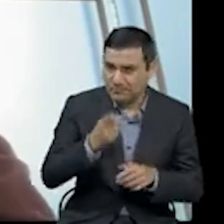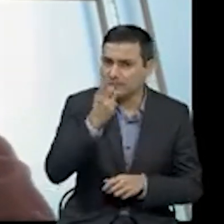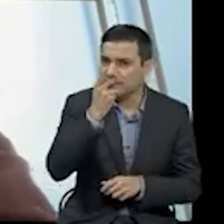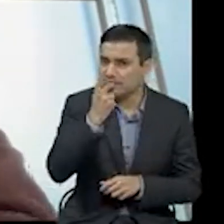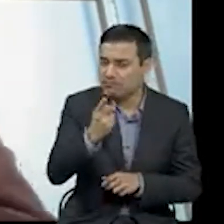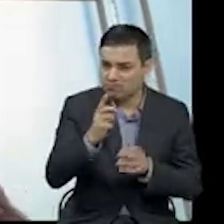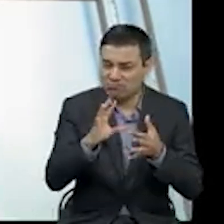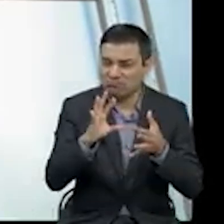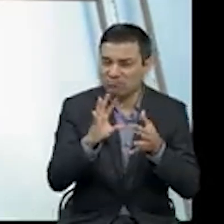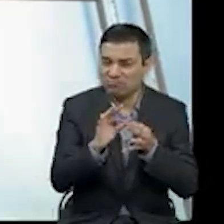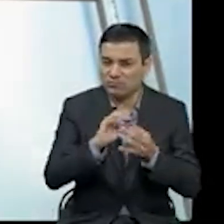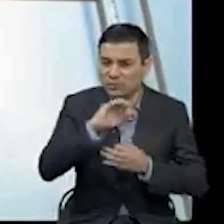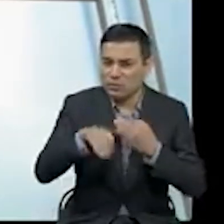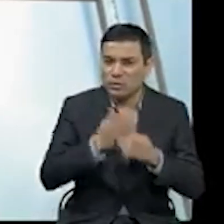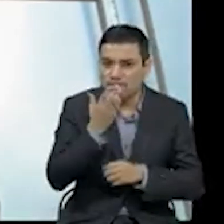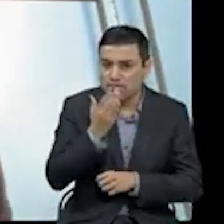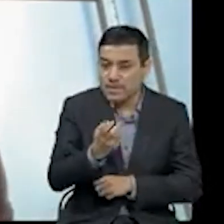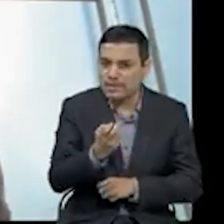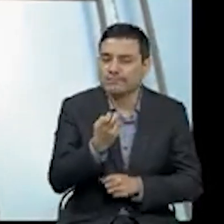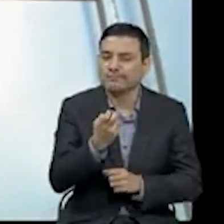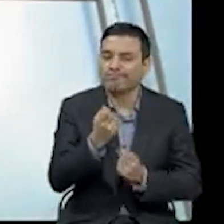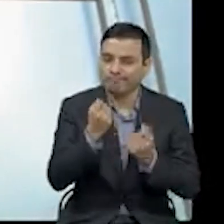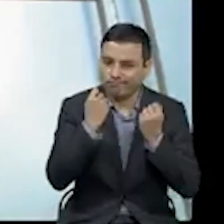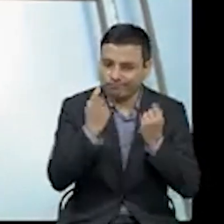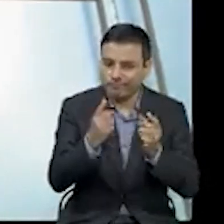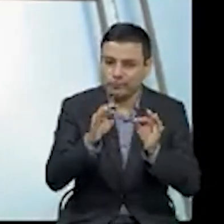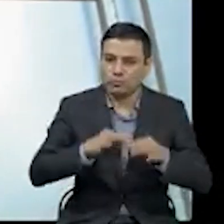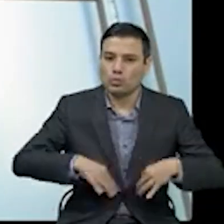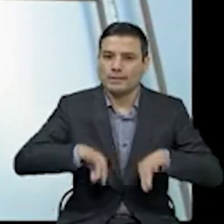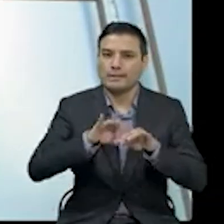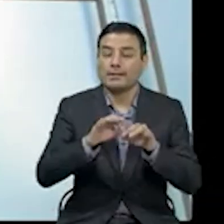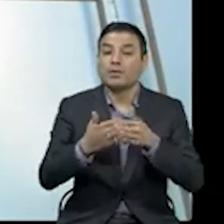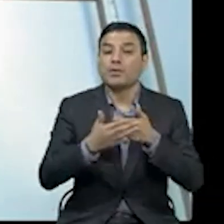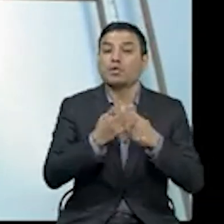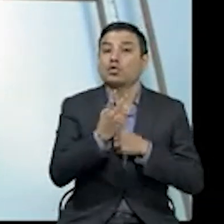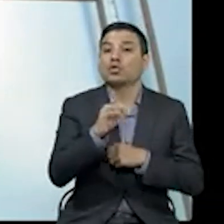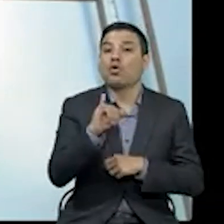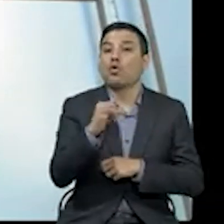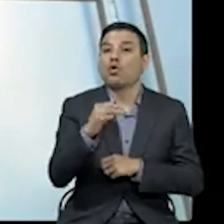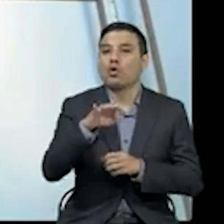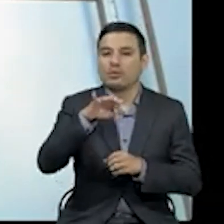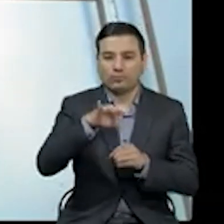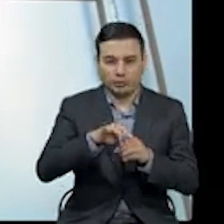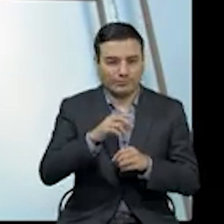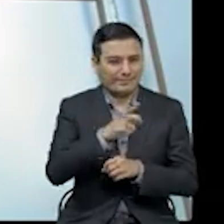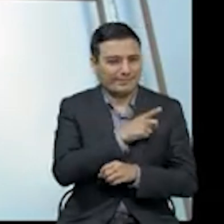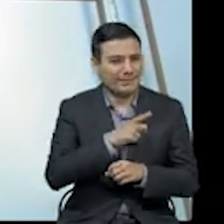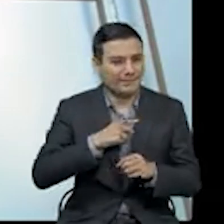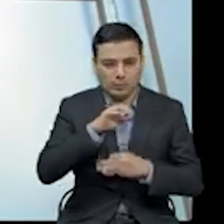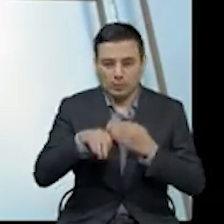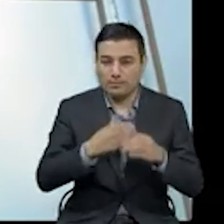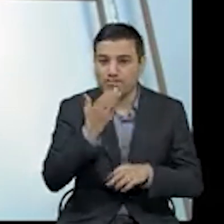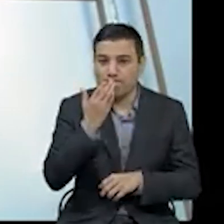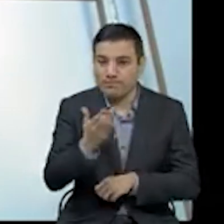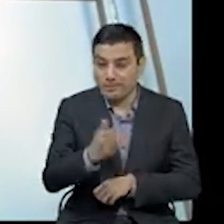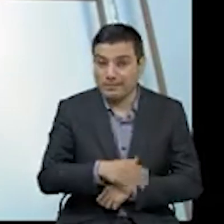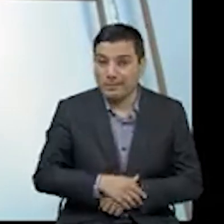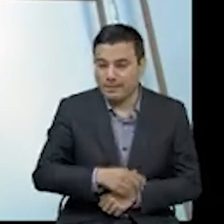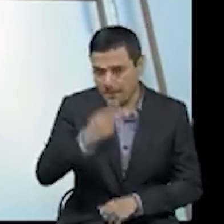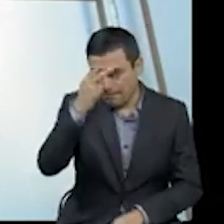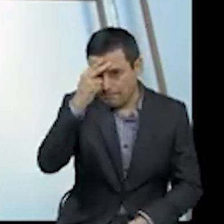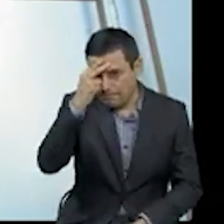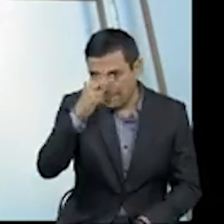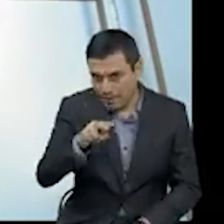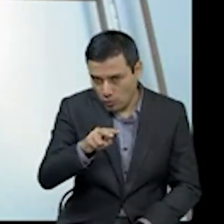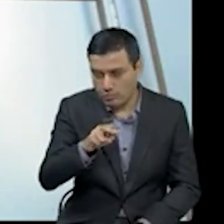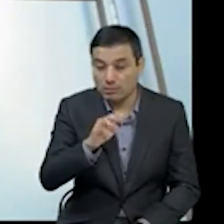celebro y reconozco, porque es muy importante. La jornada del 2 de junio se decide, sin exagerar, los destinos de la patria, está